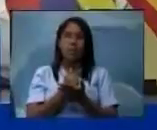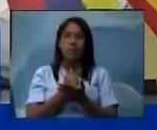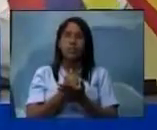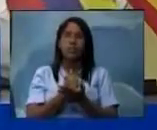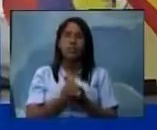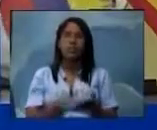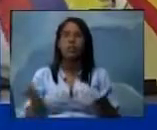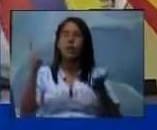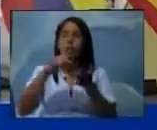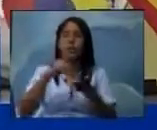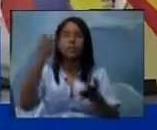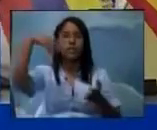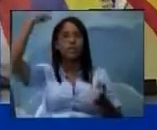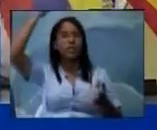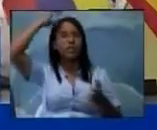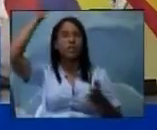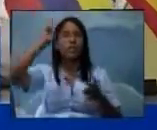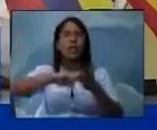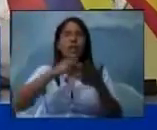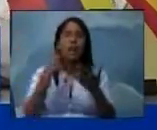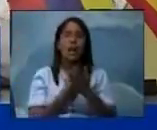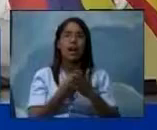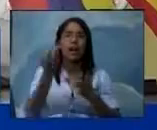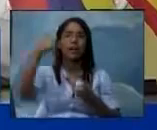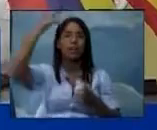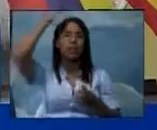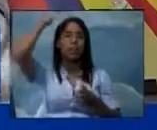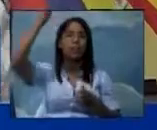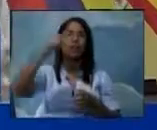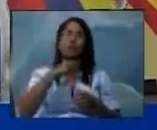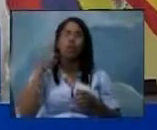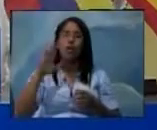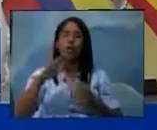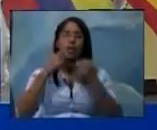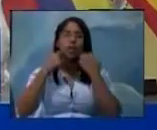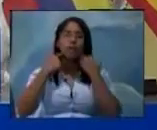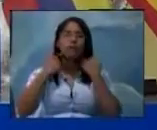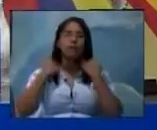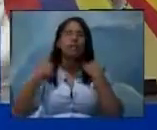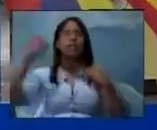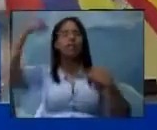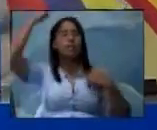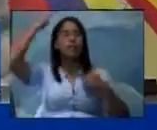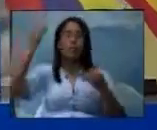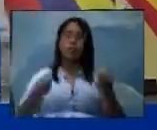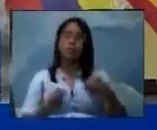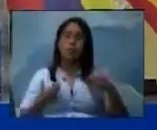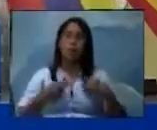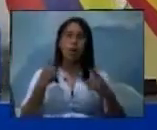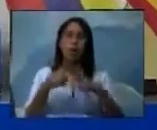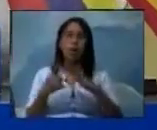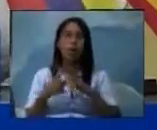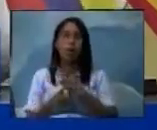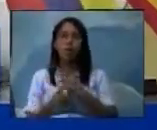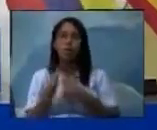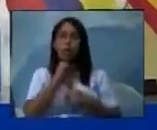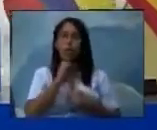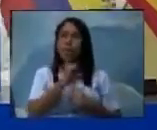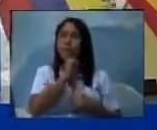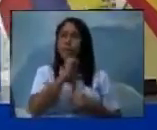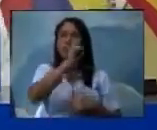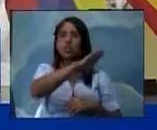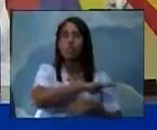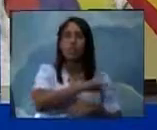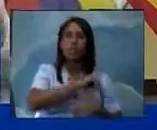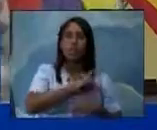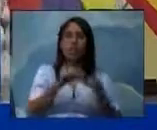Se levantan reyes y caen reyes, muera el rey y viva el otro rey. Es la historia de la